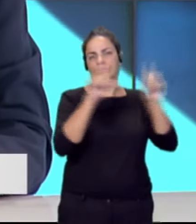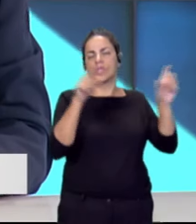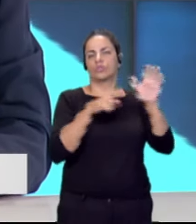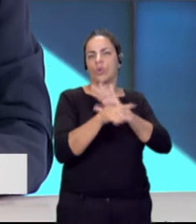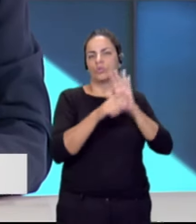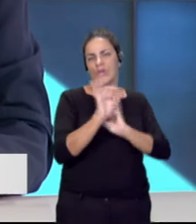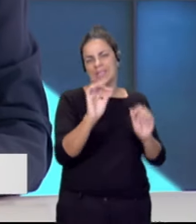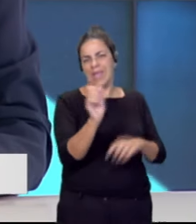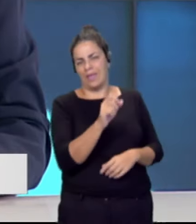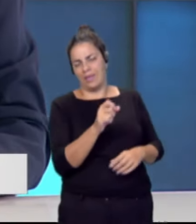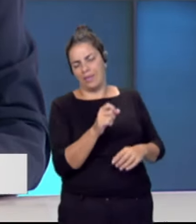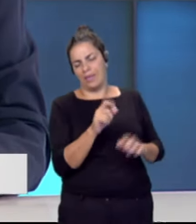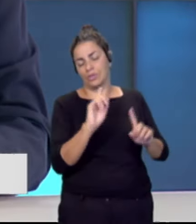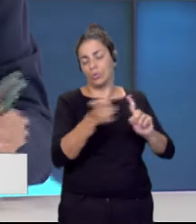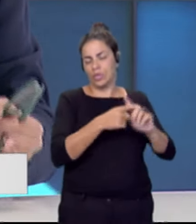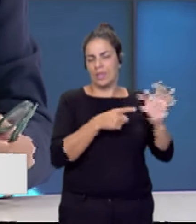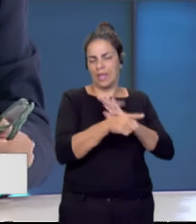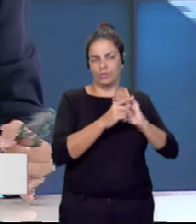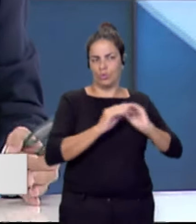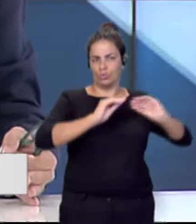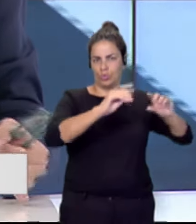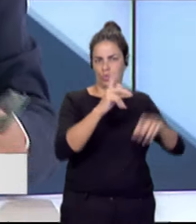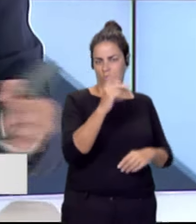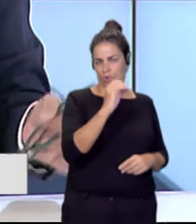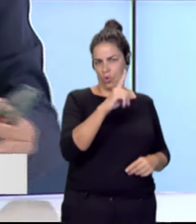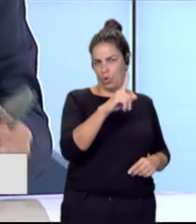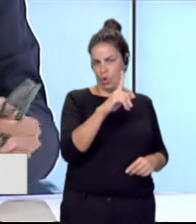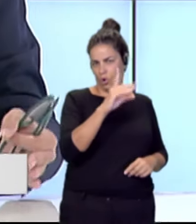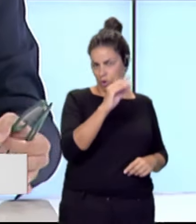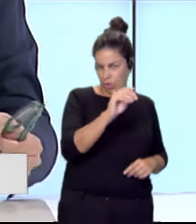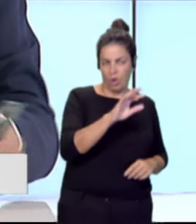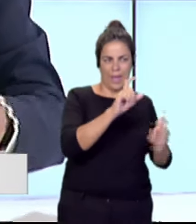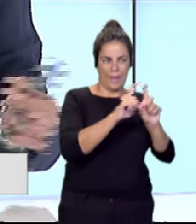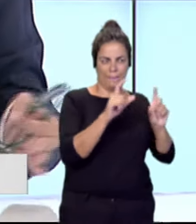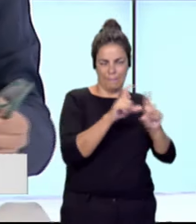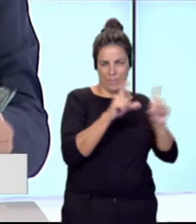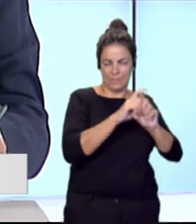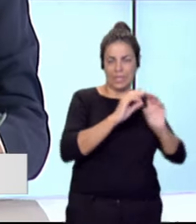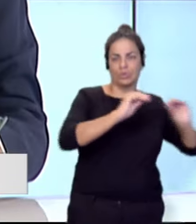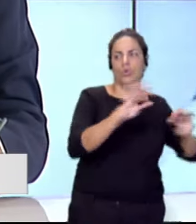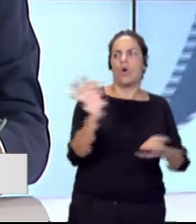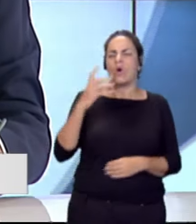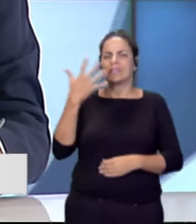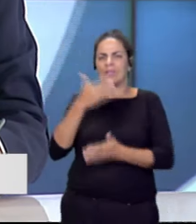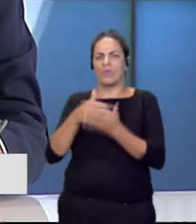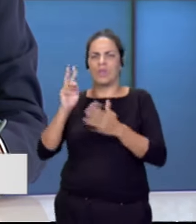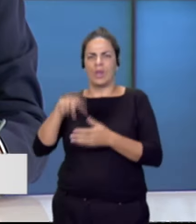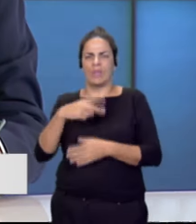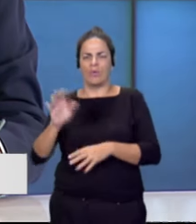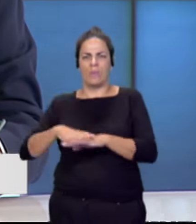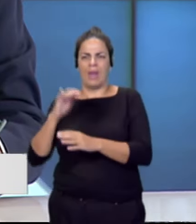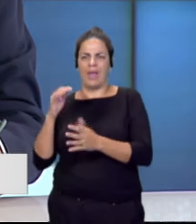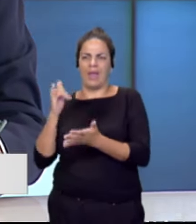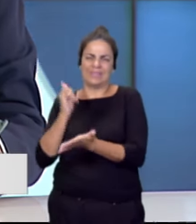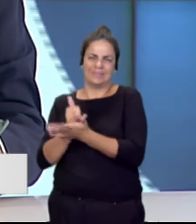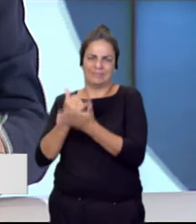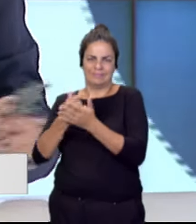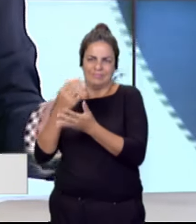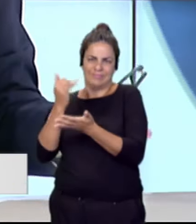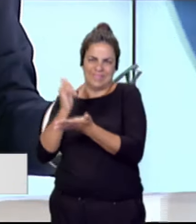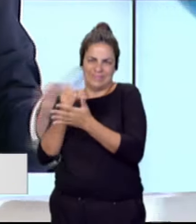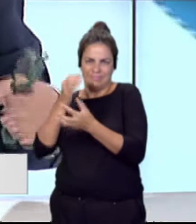Coldo, o más de 5 millones de euros para una empresa de laboratorios, de test de laboratorio, monográfica, solo para ellos y solo se les pagaba a